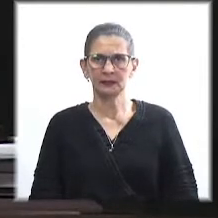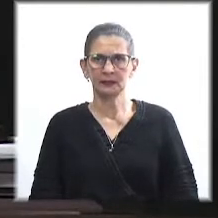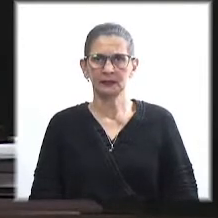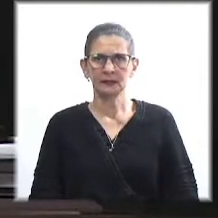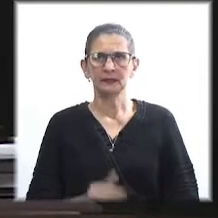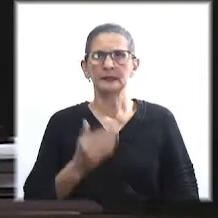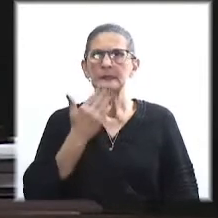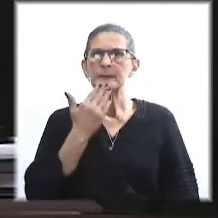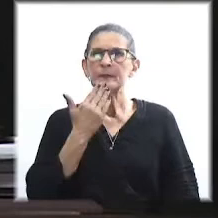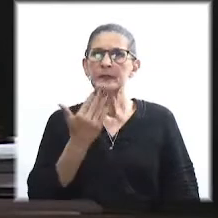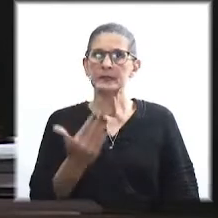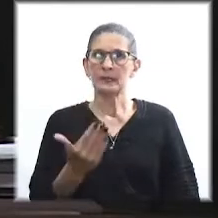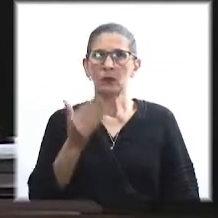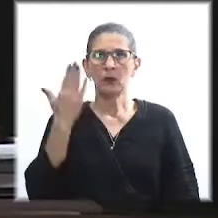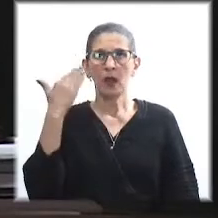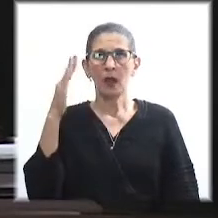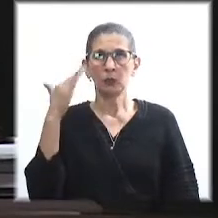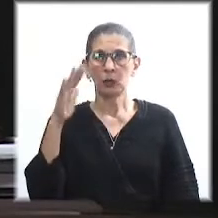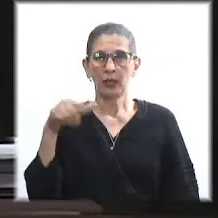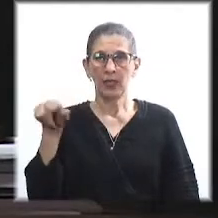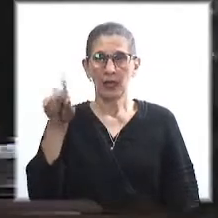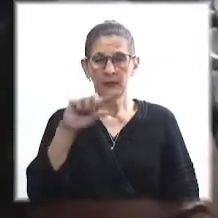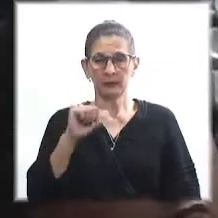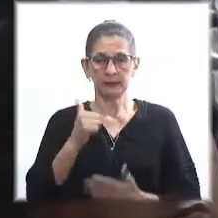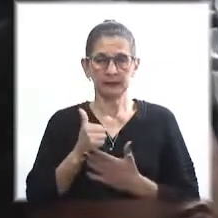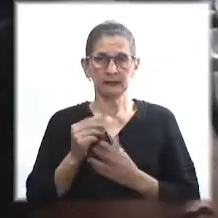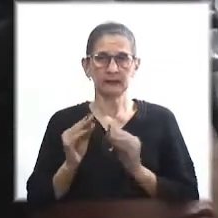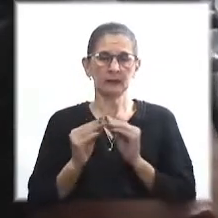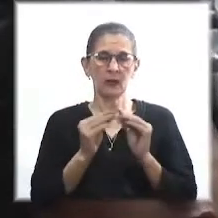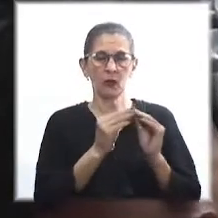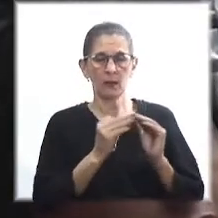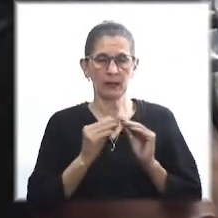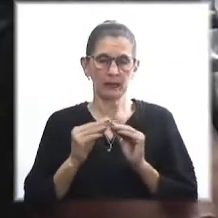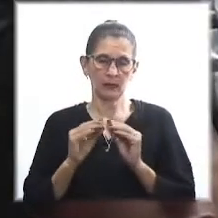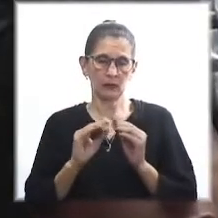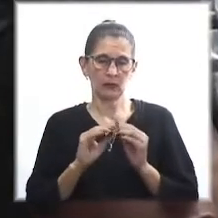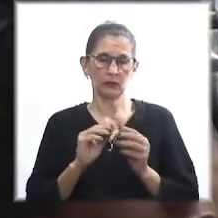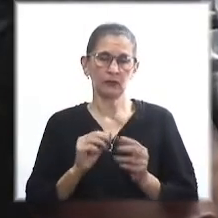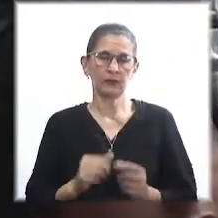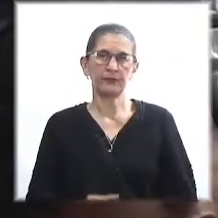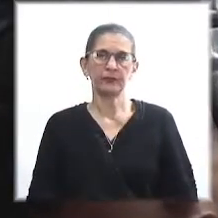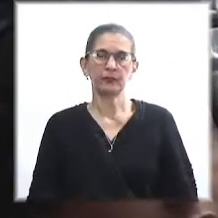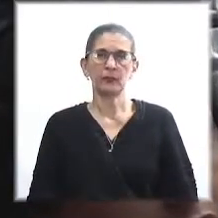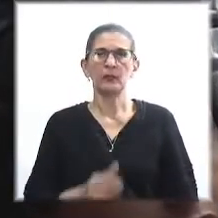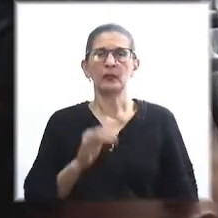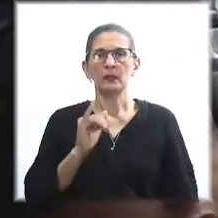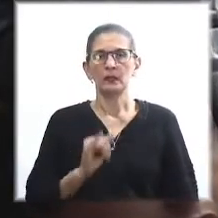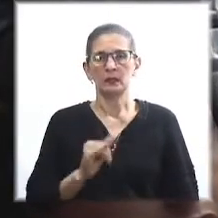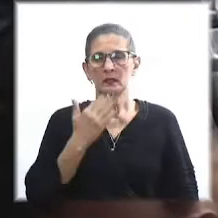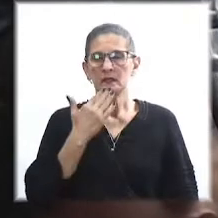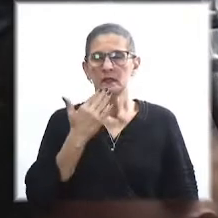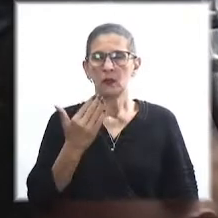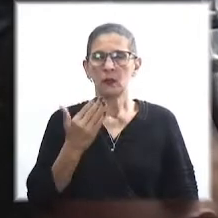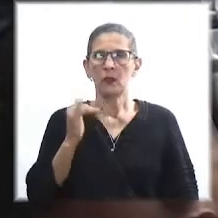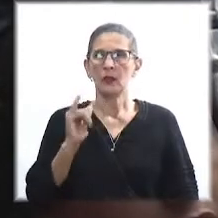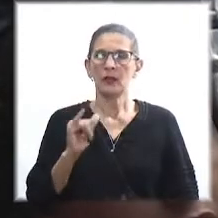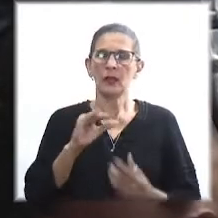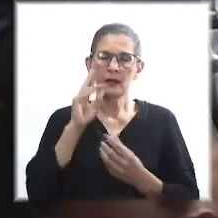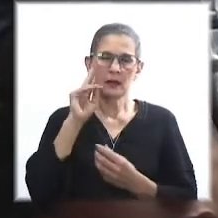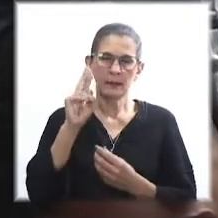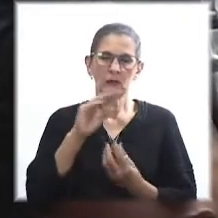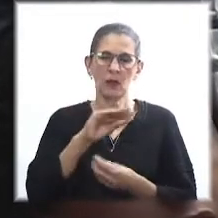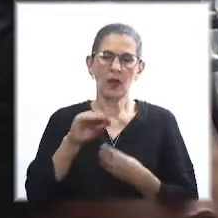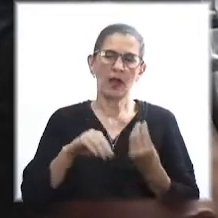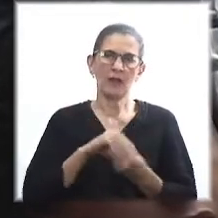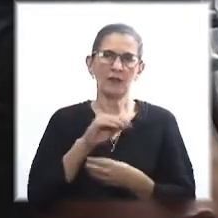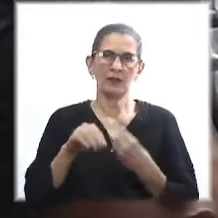nuestro saludo a las autoridades presentes, a los colegas parlamentarios y nuestro saludo y nuestro respeto a la familia del